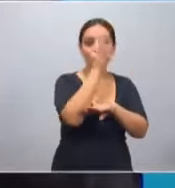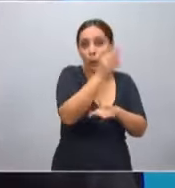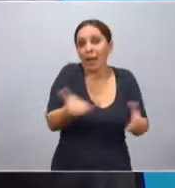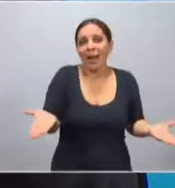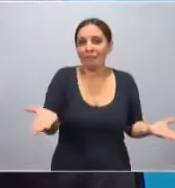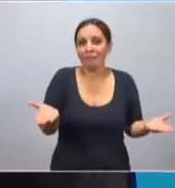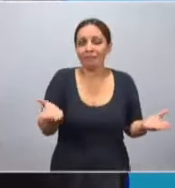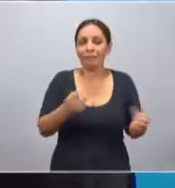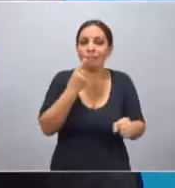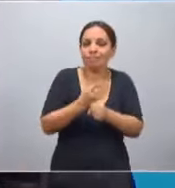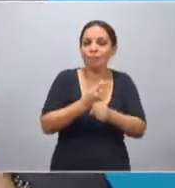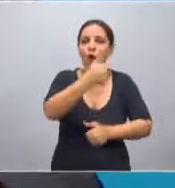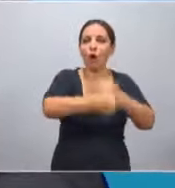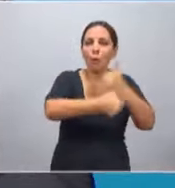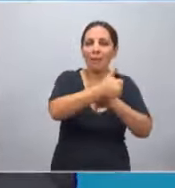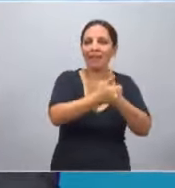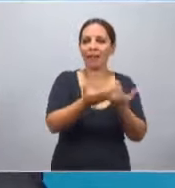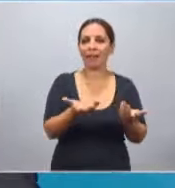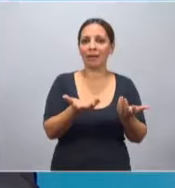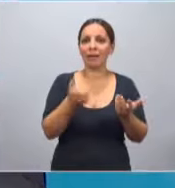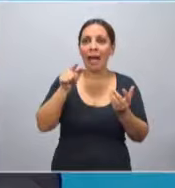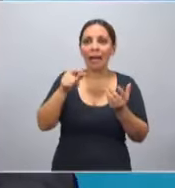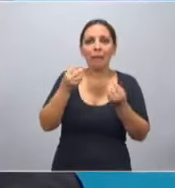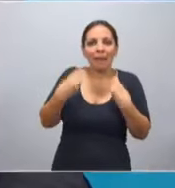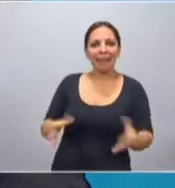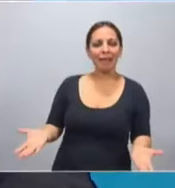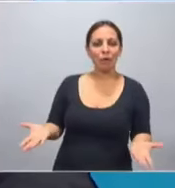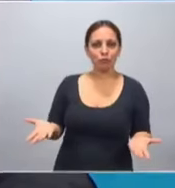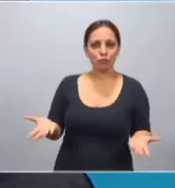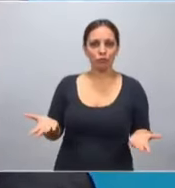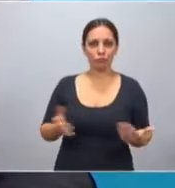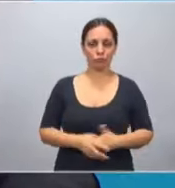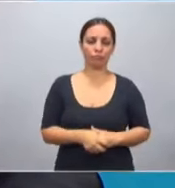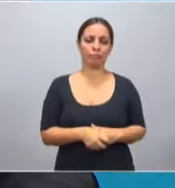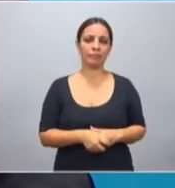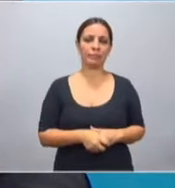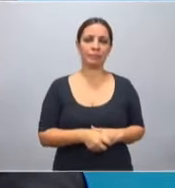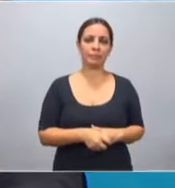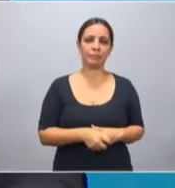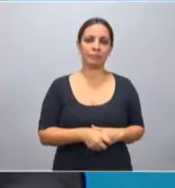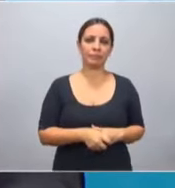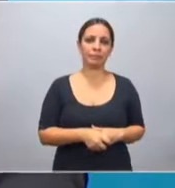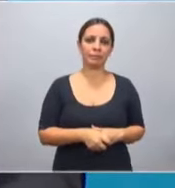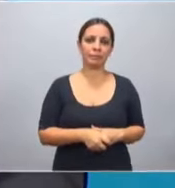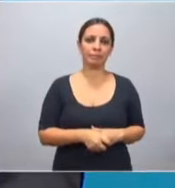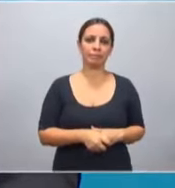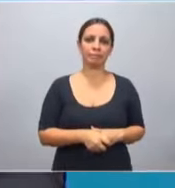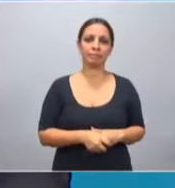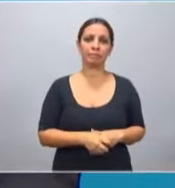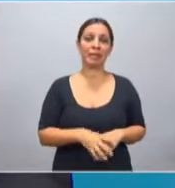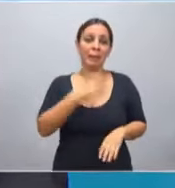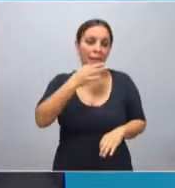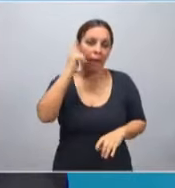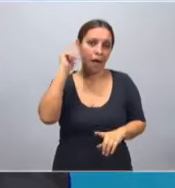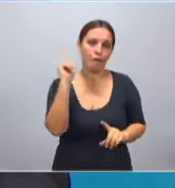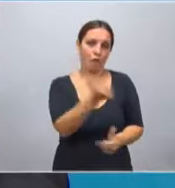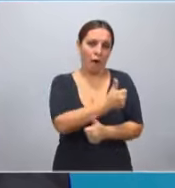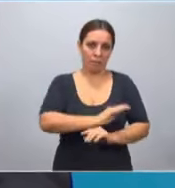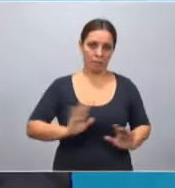competir Y entonces estamos desperdiciando un montón es un